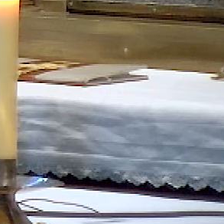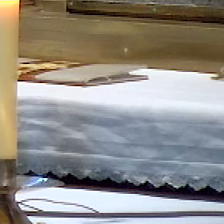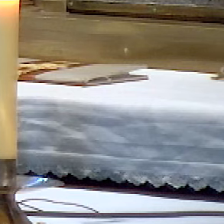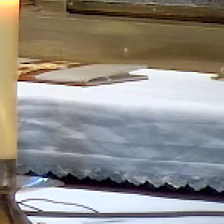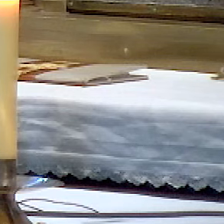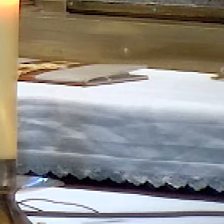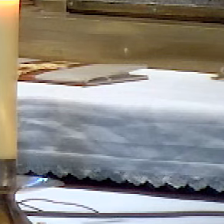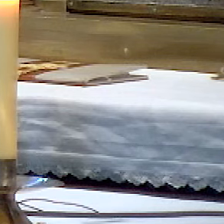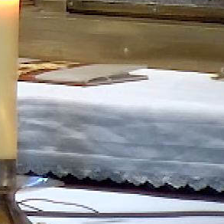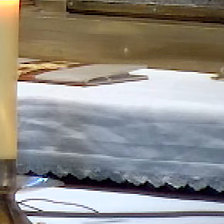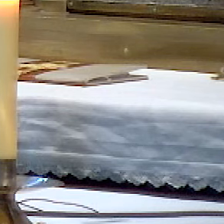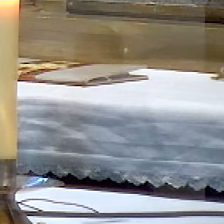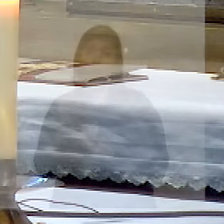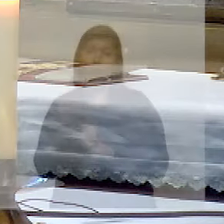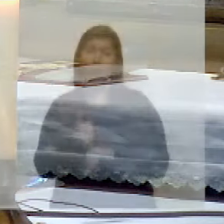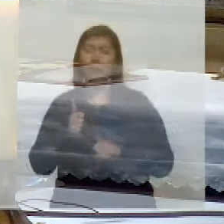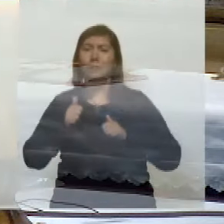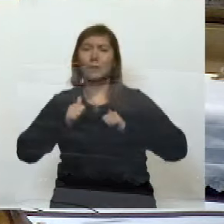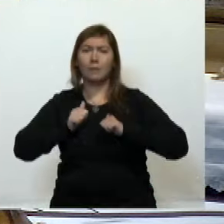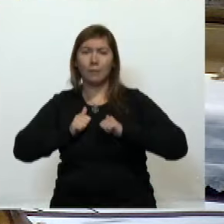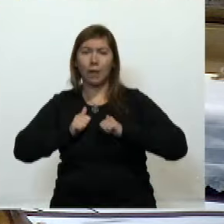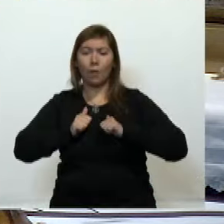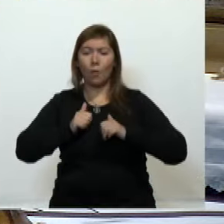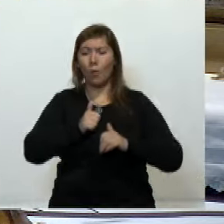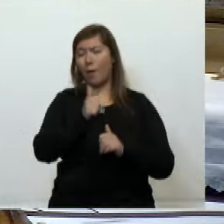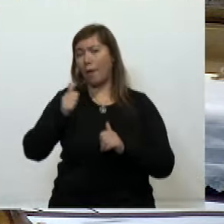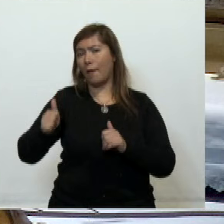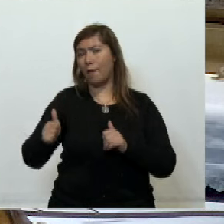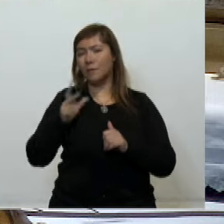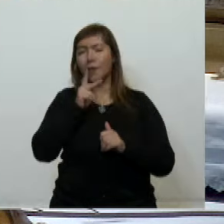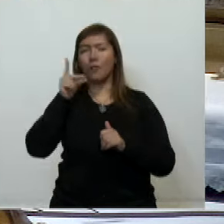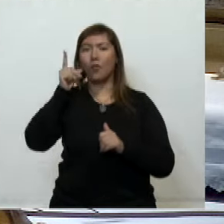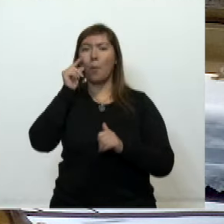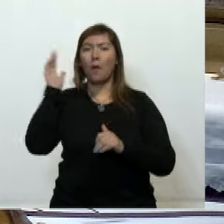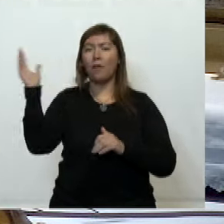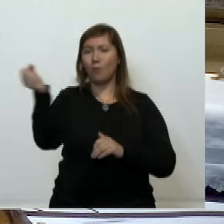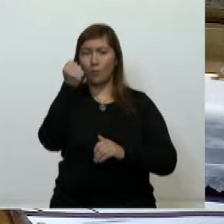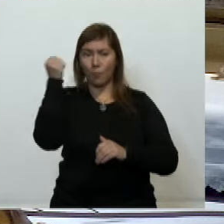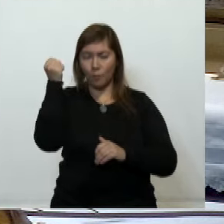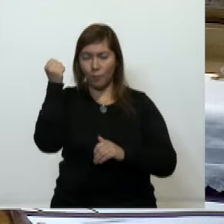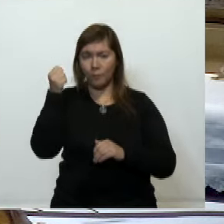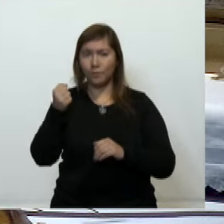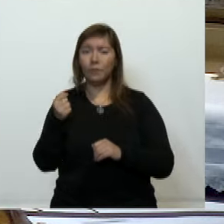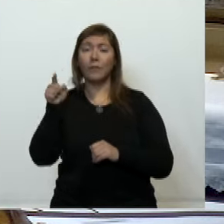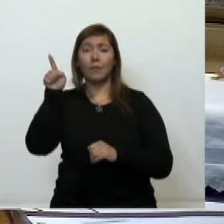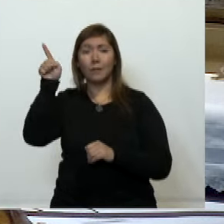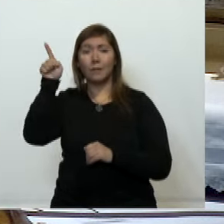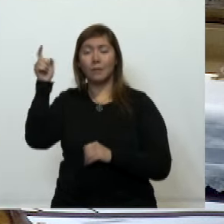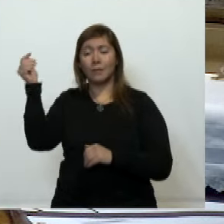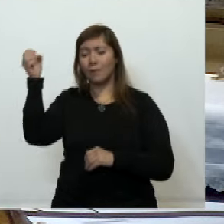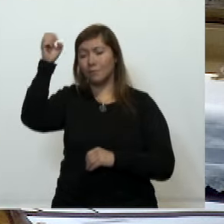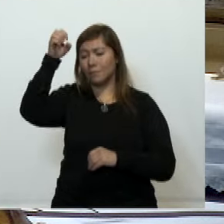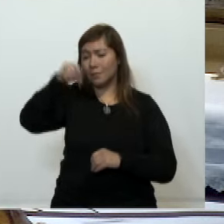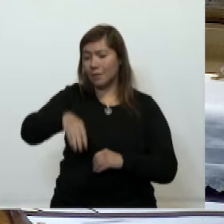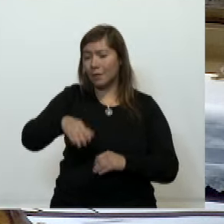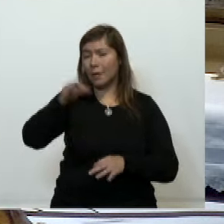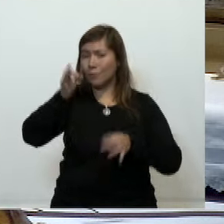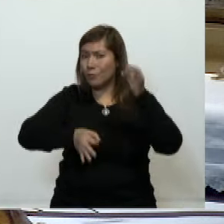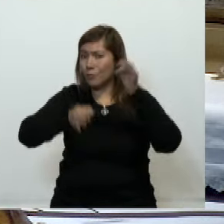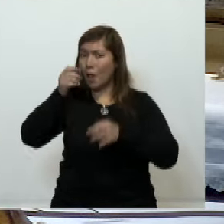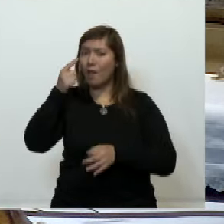cielos, está sentado a la derecha de Dios Padre Todopoderoso. Desde allí ha de venir a juzgar a los vivos y a